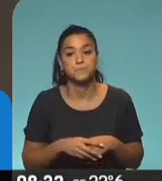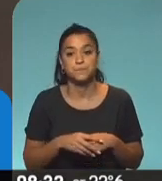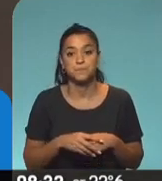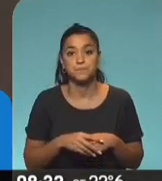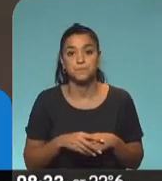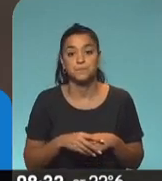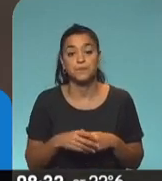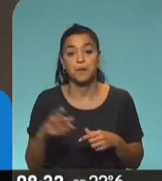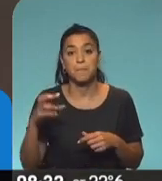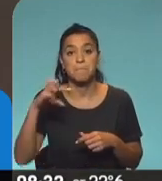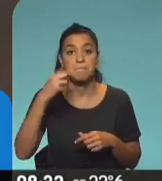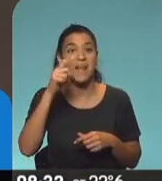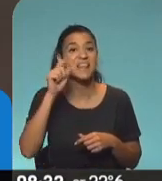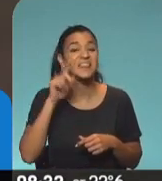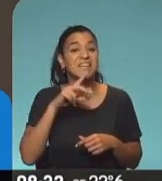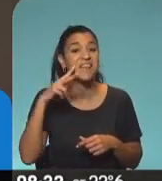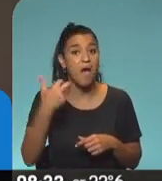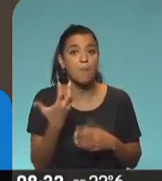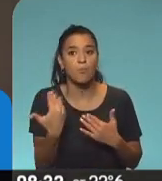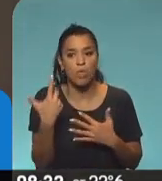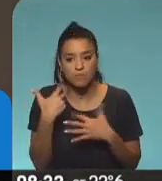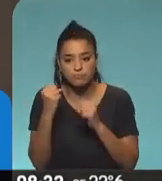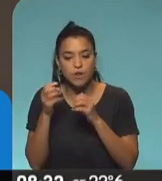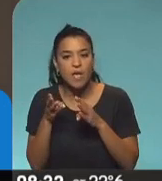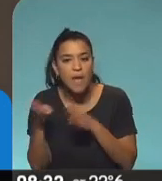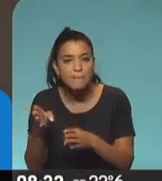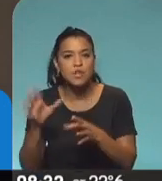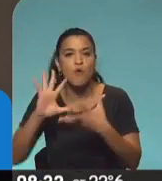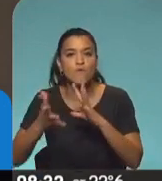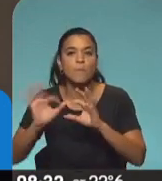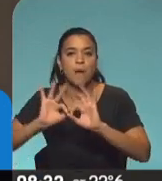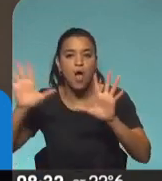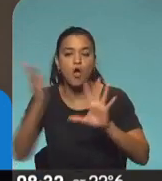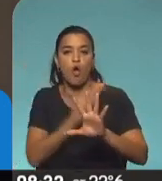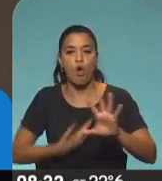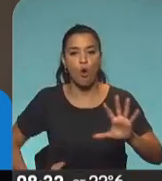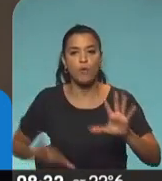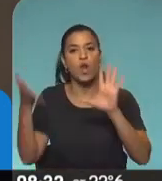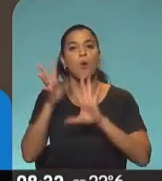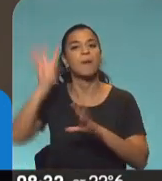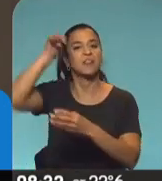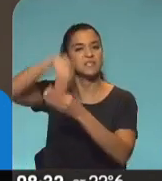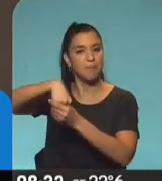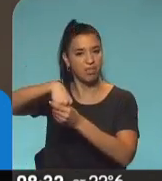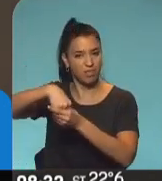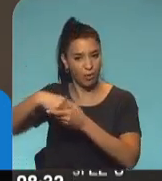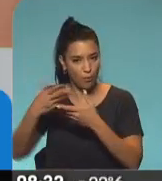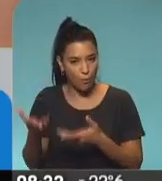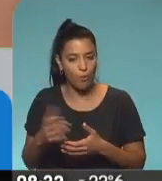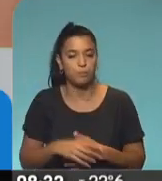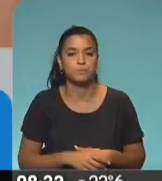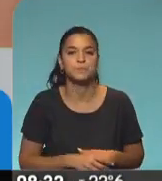vecinos palestinos puedan encontrar ese camino de democracia y de gobierno participativo